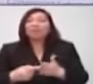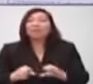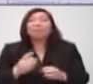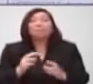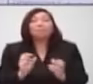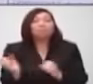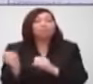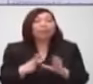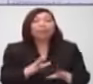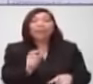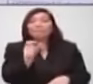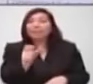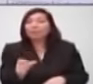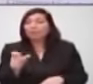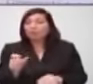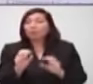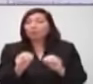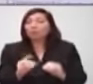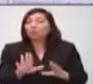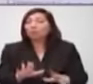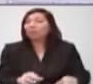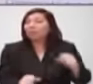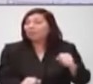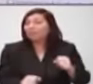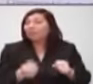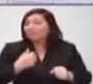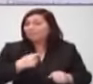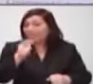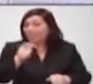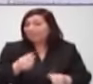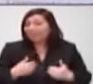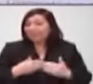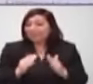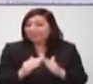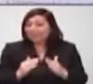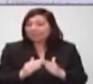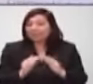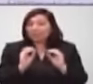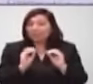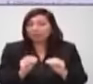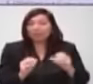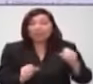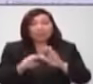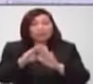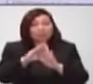la reubicación de la población, si se cumplió con los derechos mínimos de la gente a tener vivienda, si se cumplió con los derechos mínimos de una